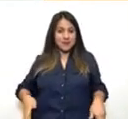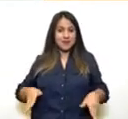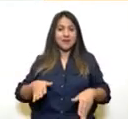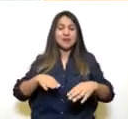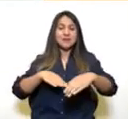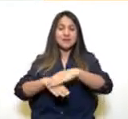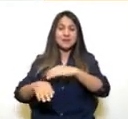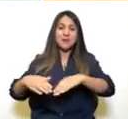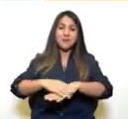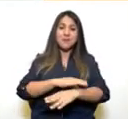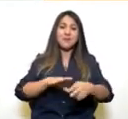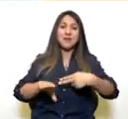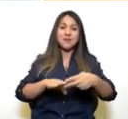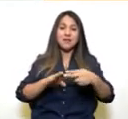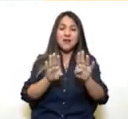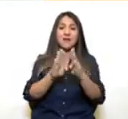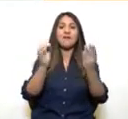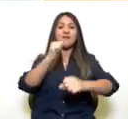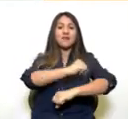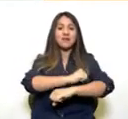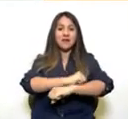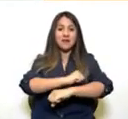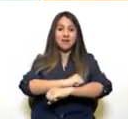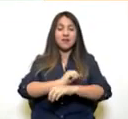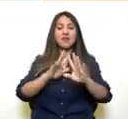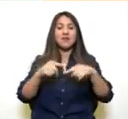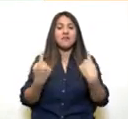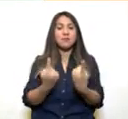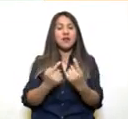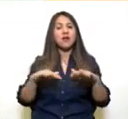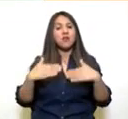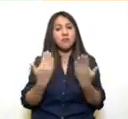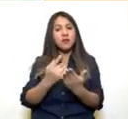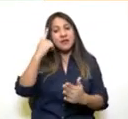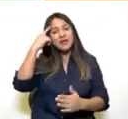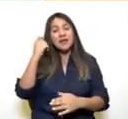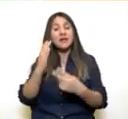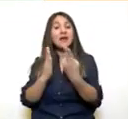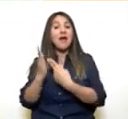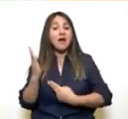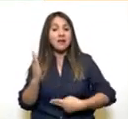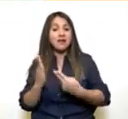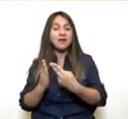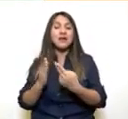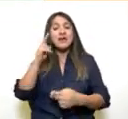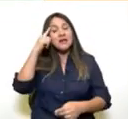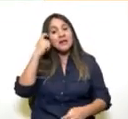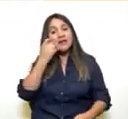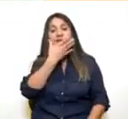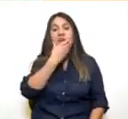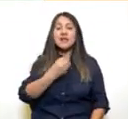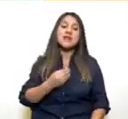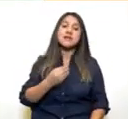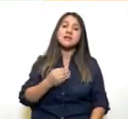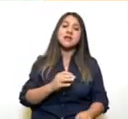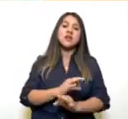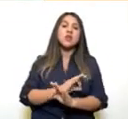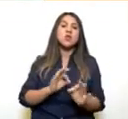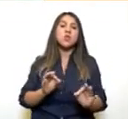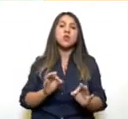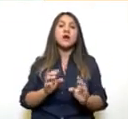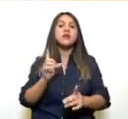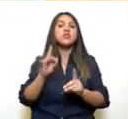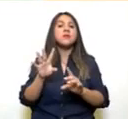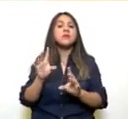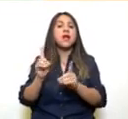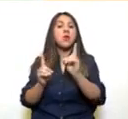manteniendo una ventana abierta de par en par familias enteras que creen que el arte la belleza no debe ser jamás un privilegio me gustaría que